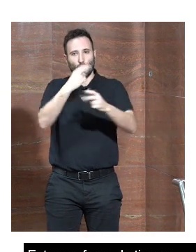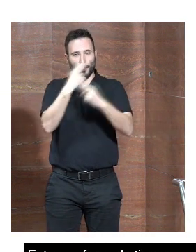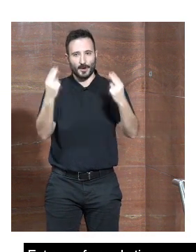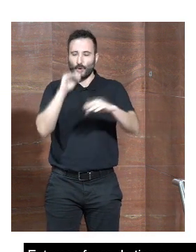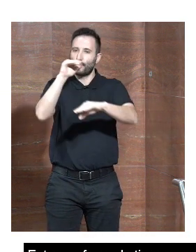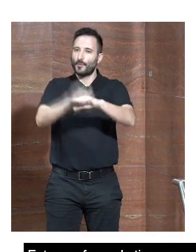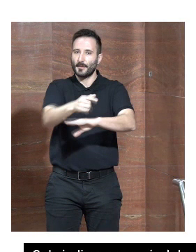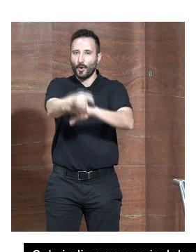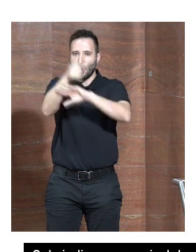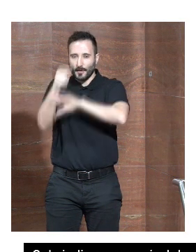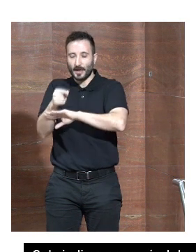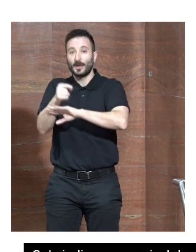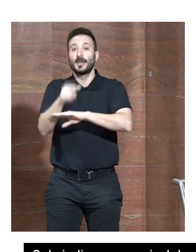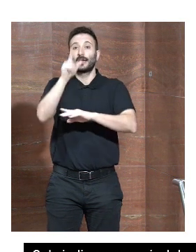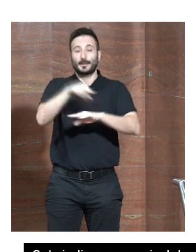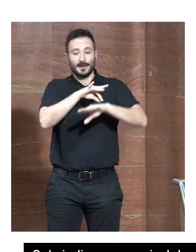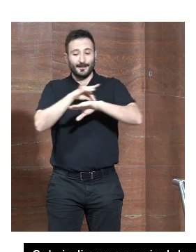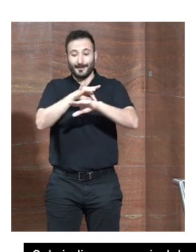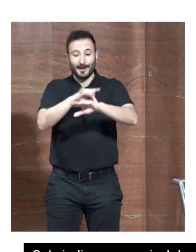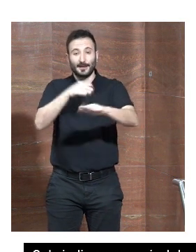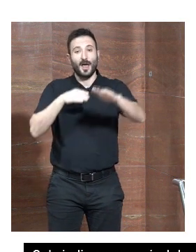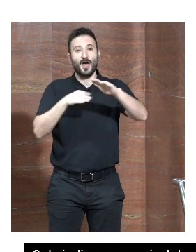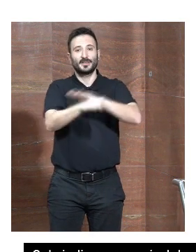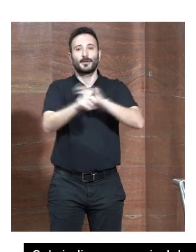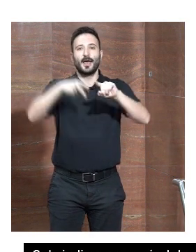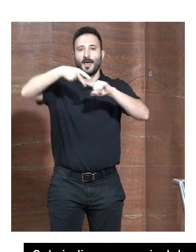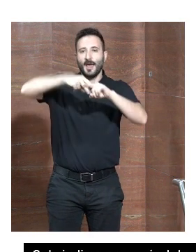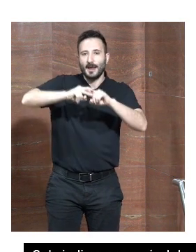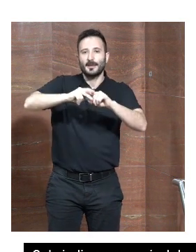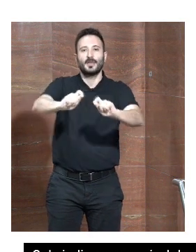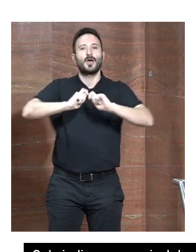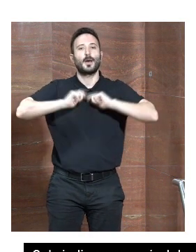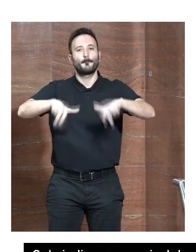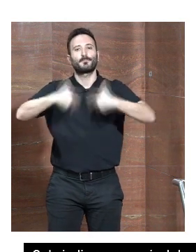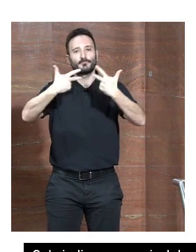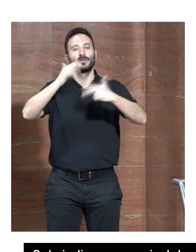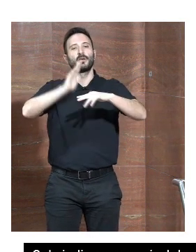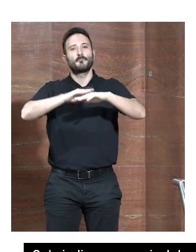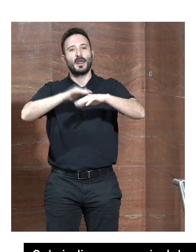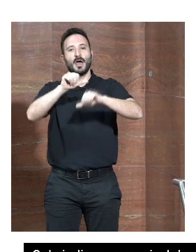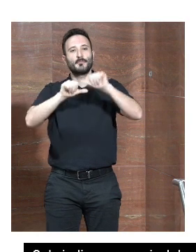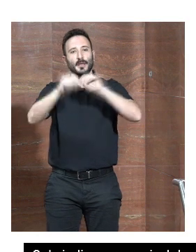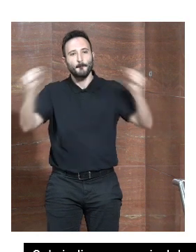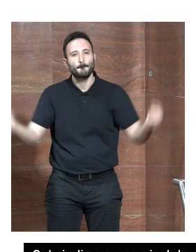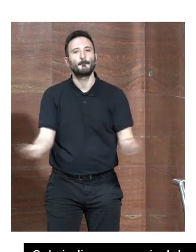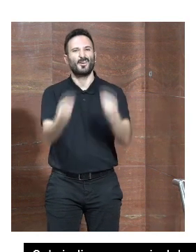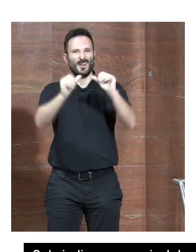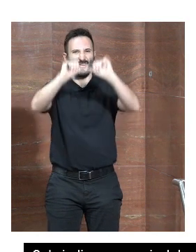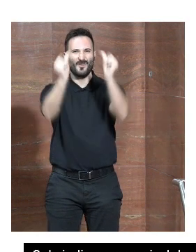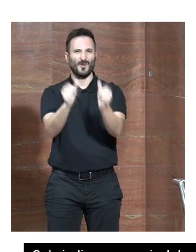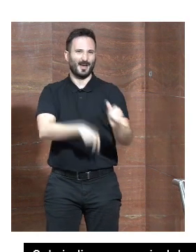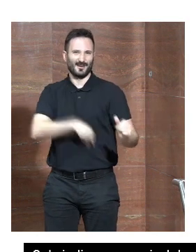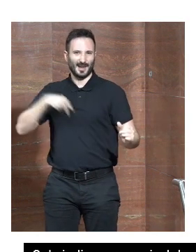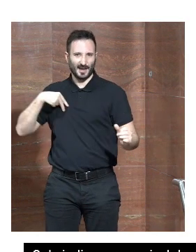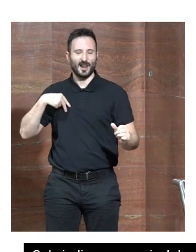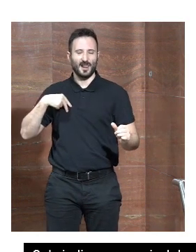obligado cumplimiento, y que tiene unas guías de accesibilidad y tiene una herramienta que te permite, pues, analizar en el sentido de mejorar globalmente, ya no estamos